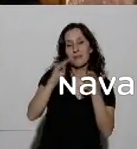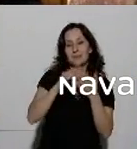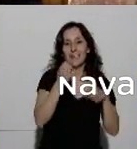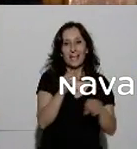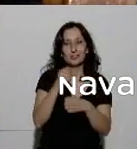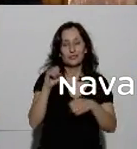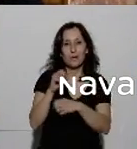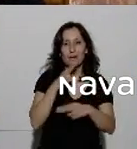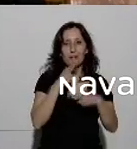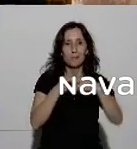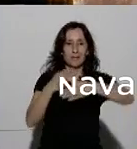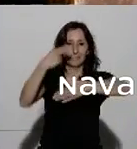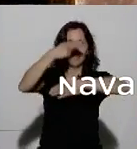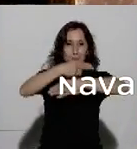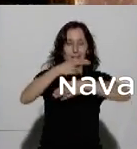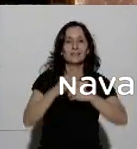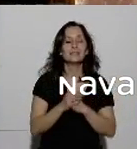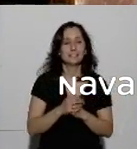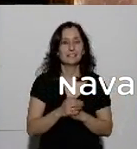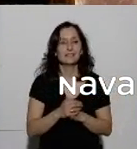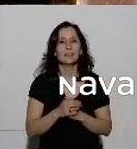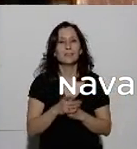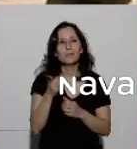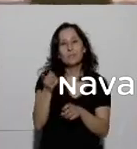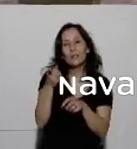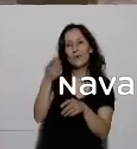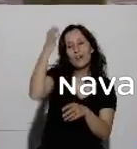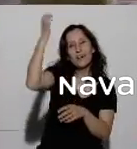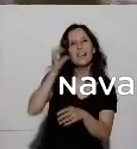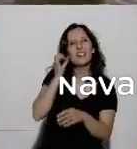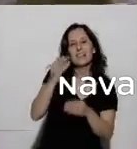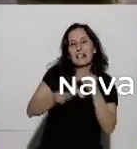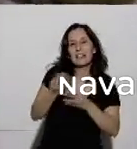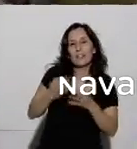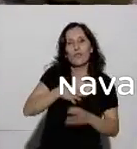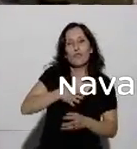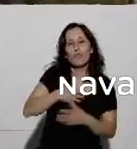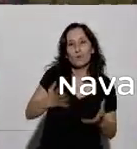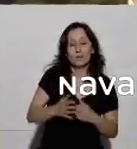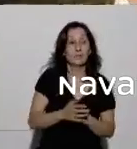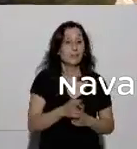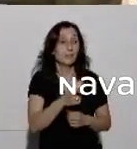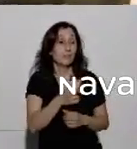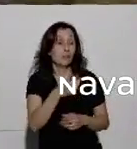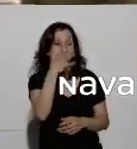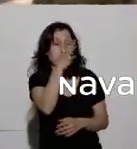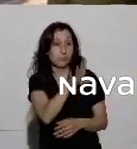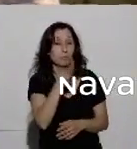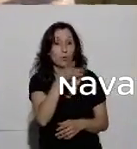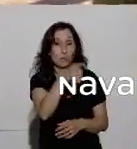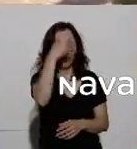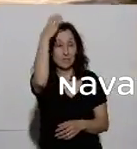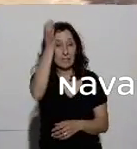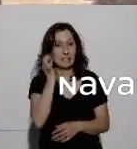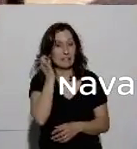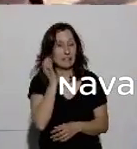Sí. Barrenechea. Pero ¿cuál era su función? ¿Qué hacía esta reina? Bueno, la verdad es que la acusaron de ser reina del aquelarre, pero esta era, pues,